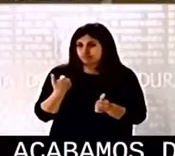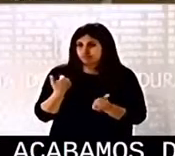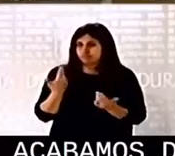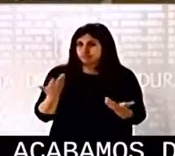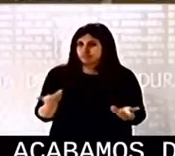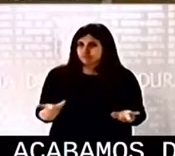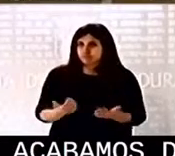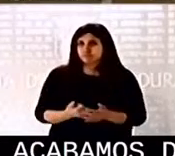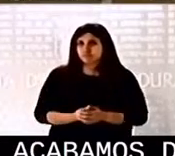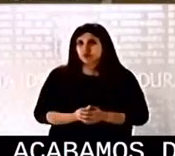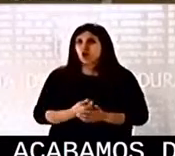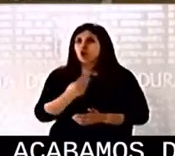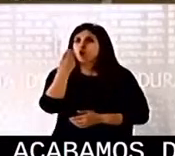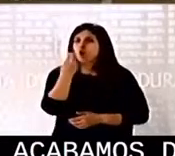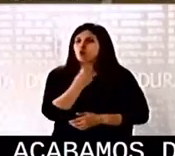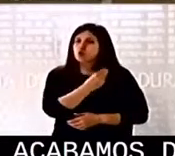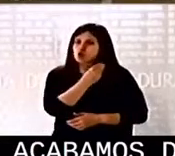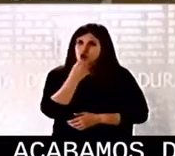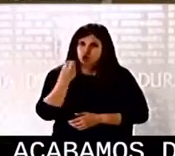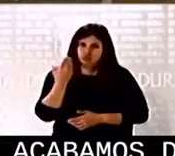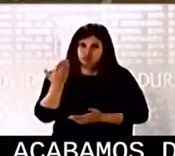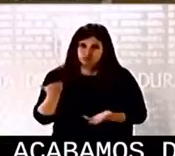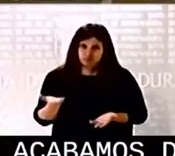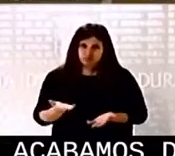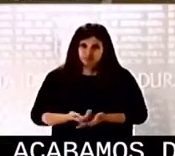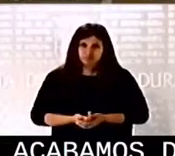las comuniones.